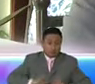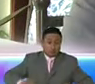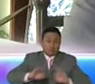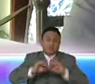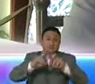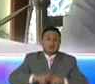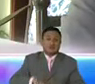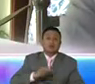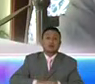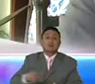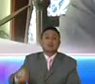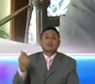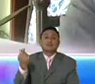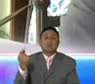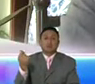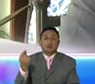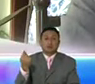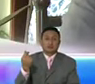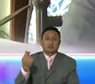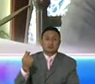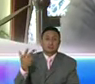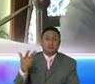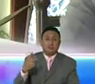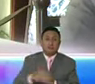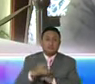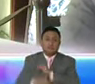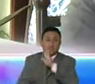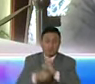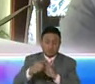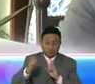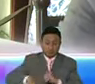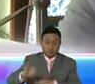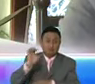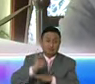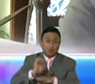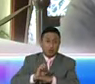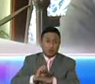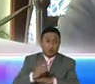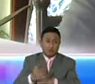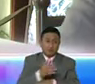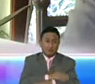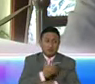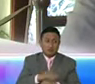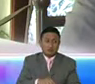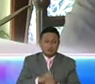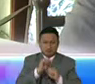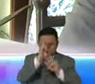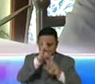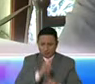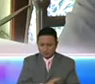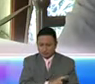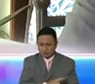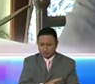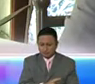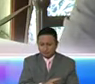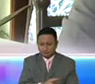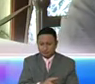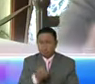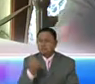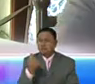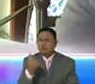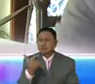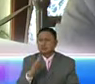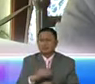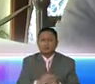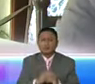tarifas que el Estado habría reconocido en la gestión anterior estaría